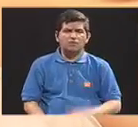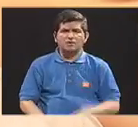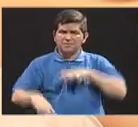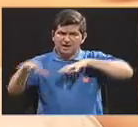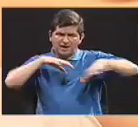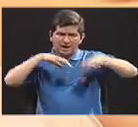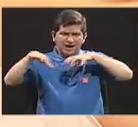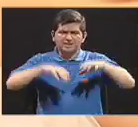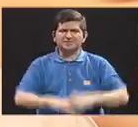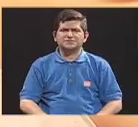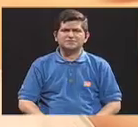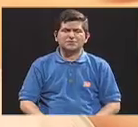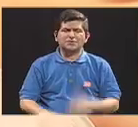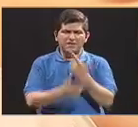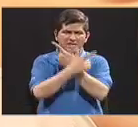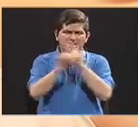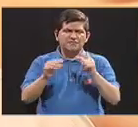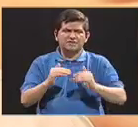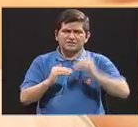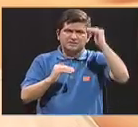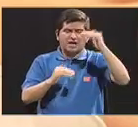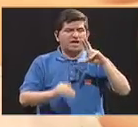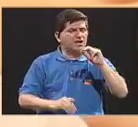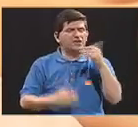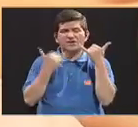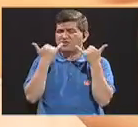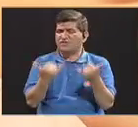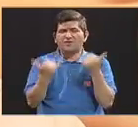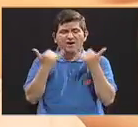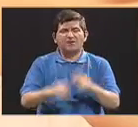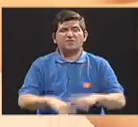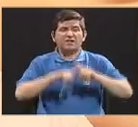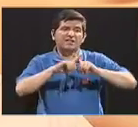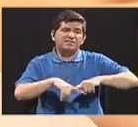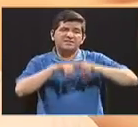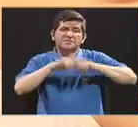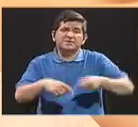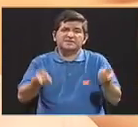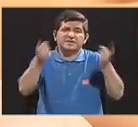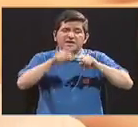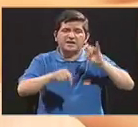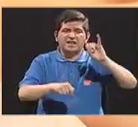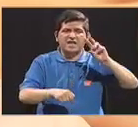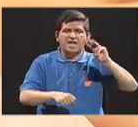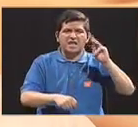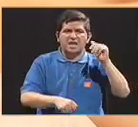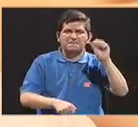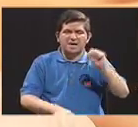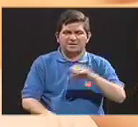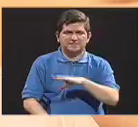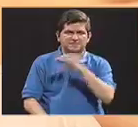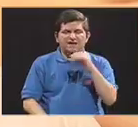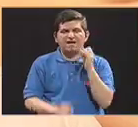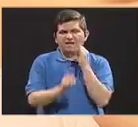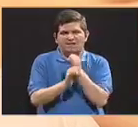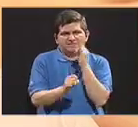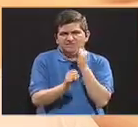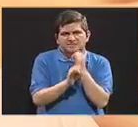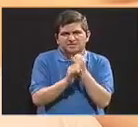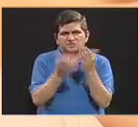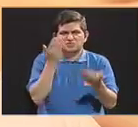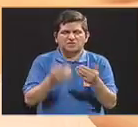accionar con mayor grado de libertad y no estar como ahora supeditado a lo que pase con el imas y y como